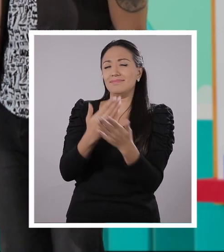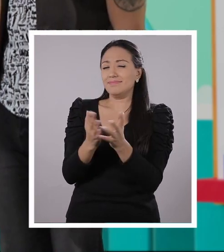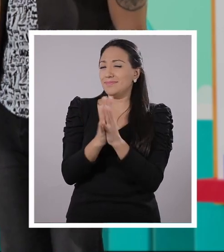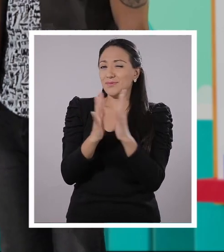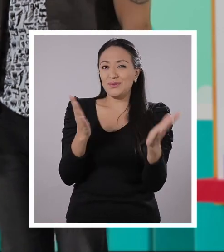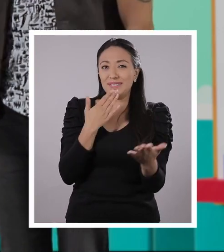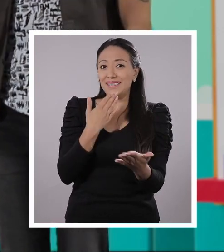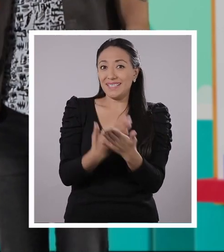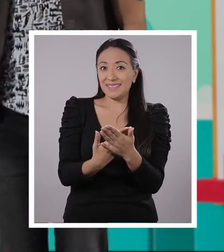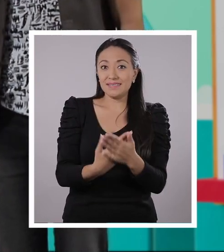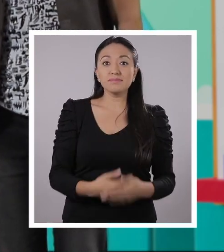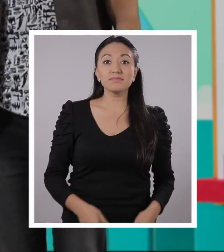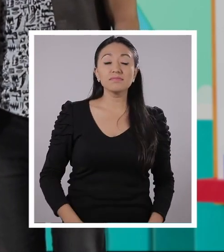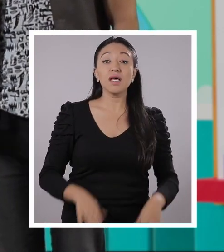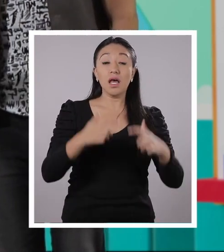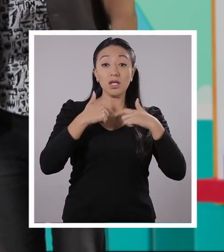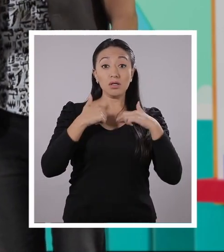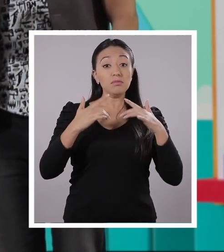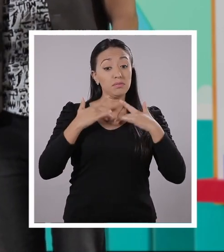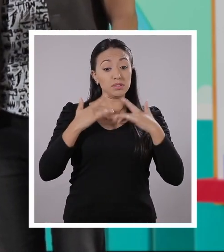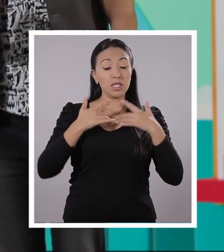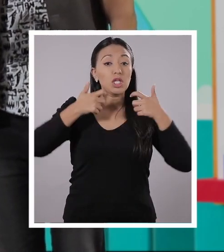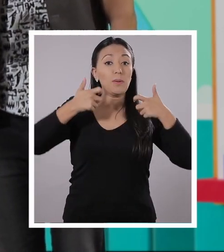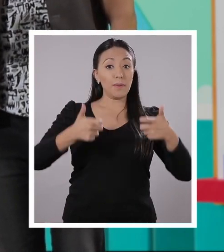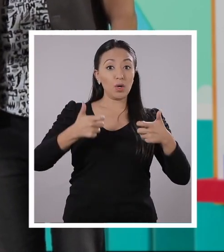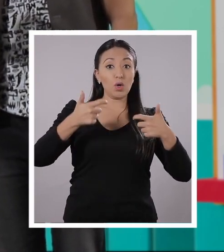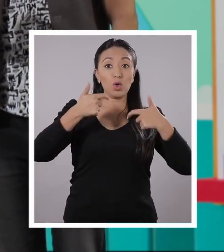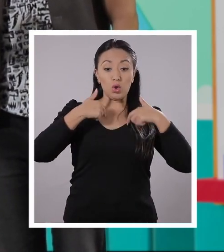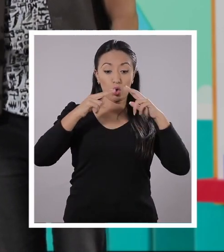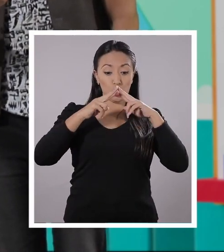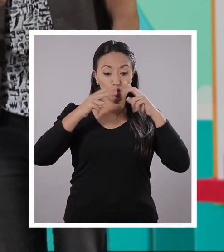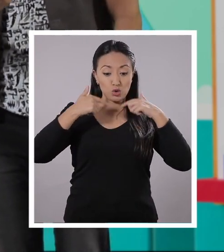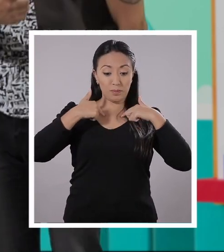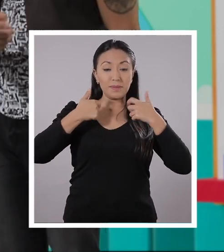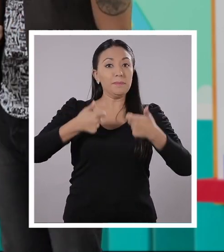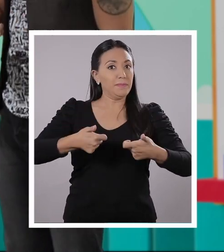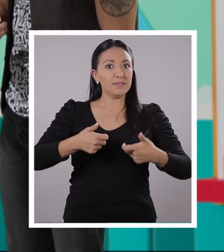Muchísimas gracias. Ahora me siento mejor porque me conozco a mí mismo.